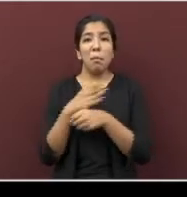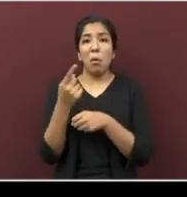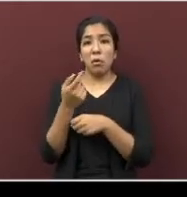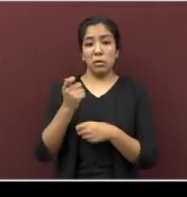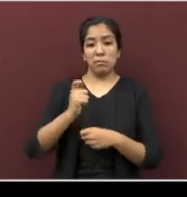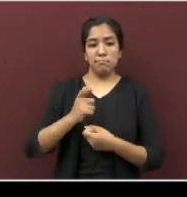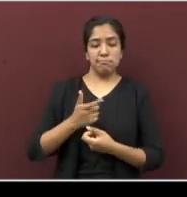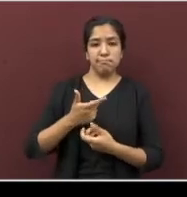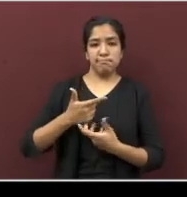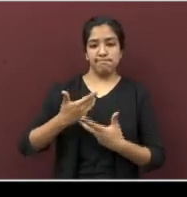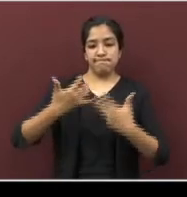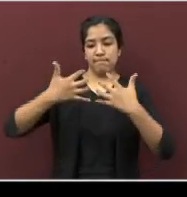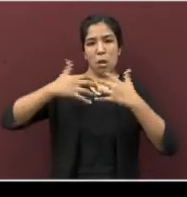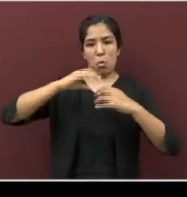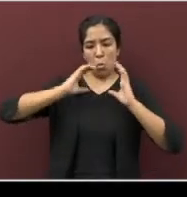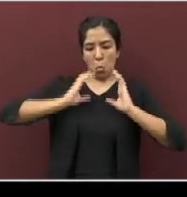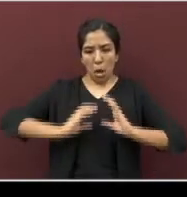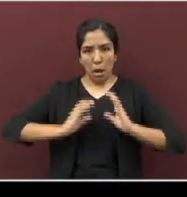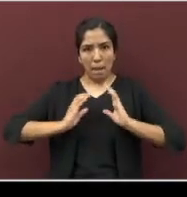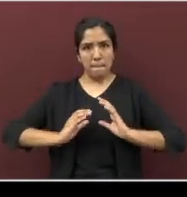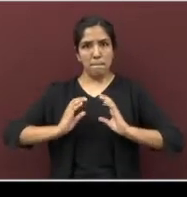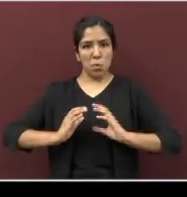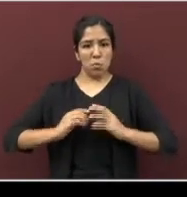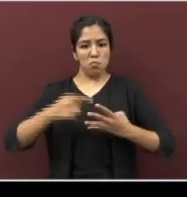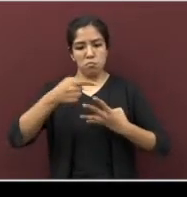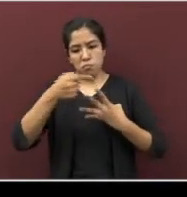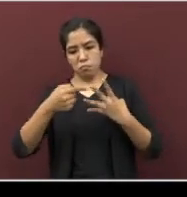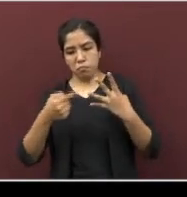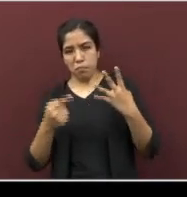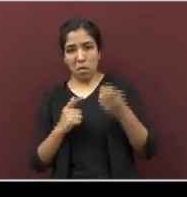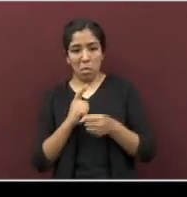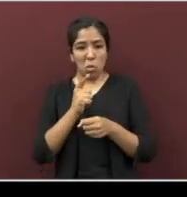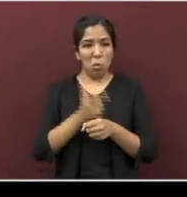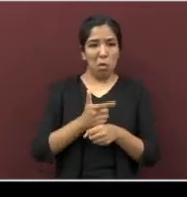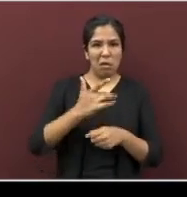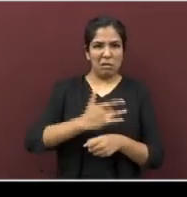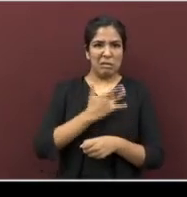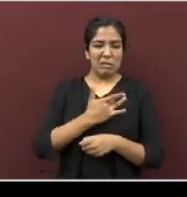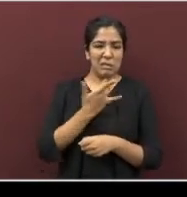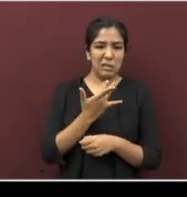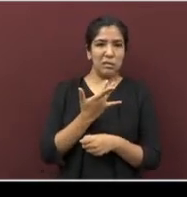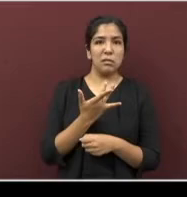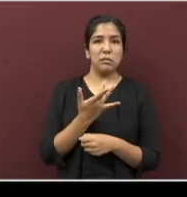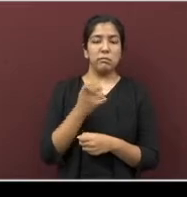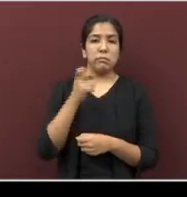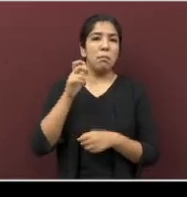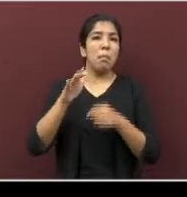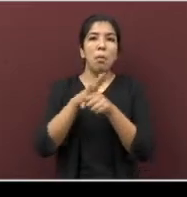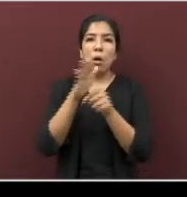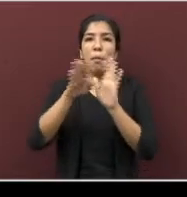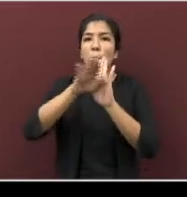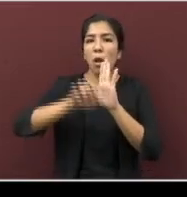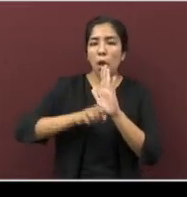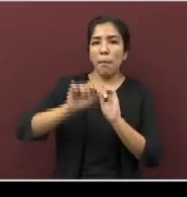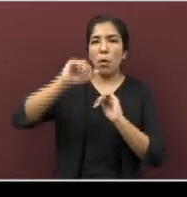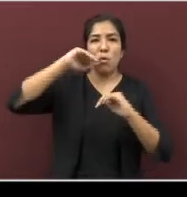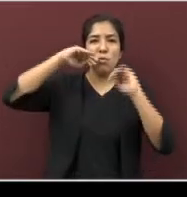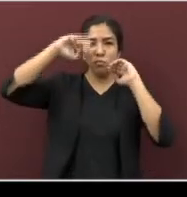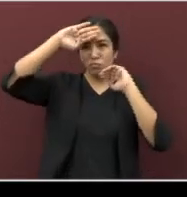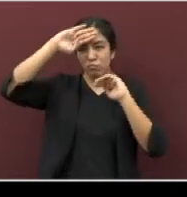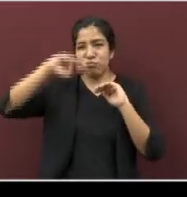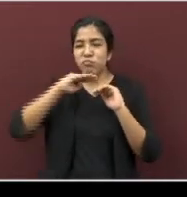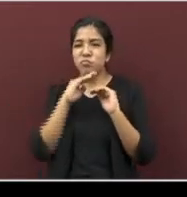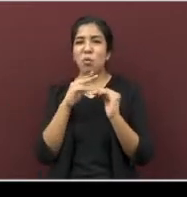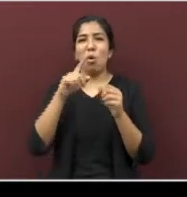generales en tanto que en tanto que lo que hemos insistido como la fiebre todo el dolor de huesos